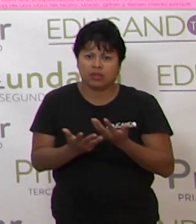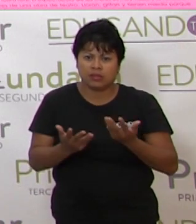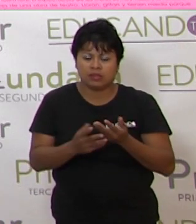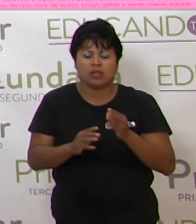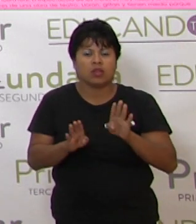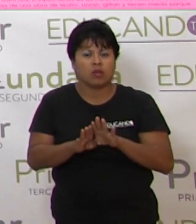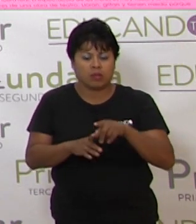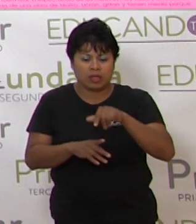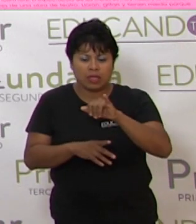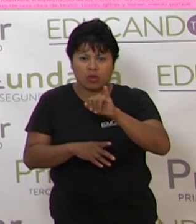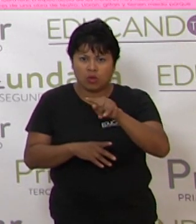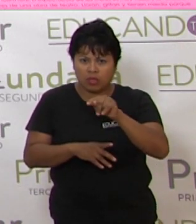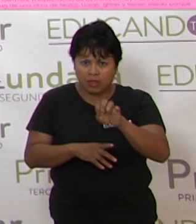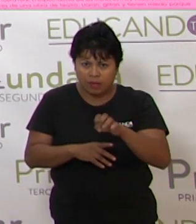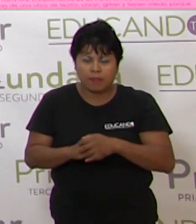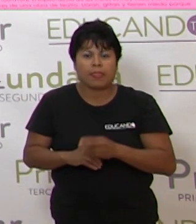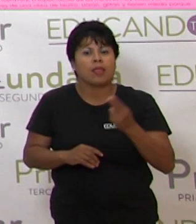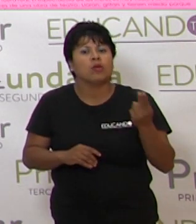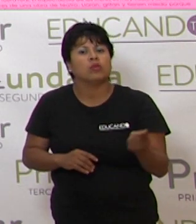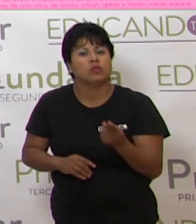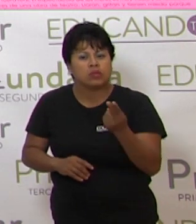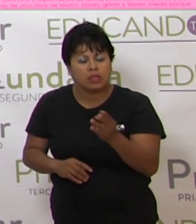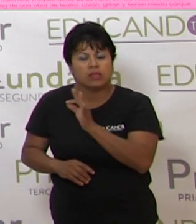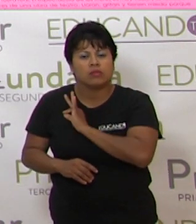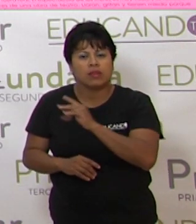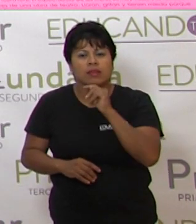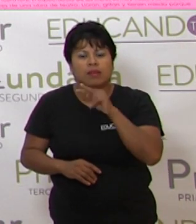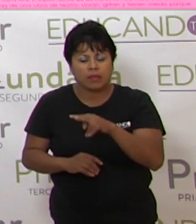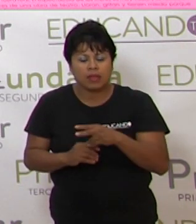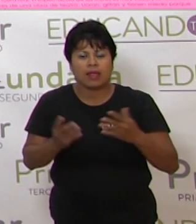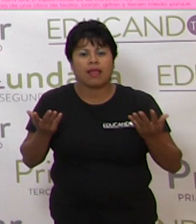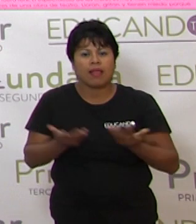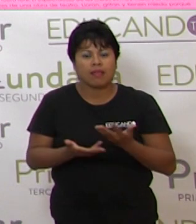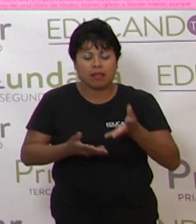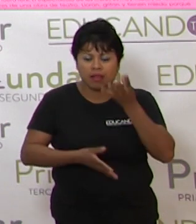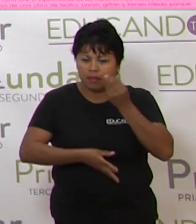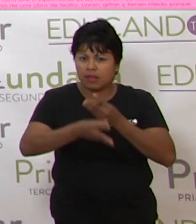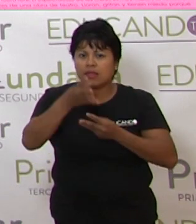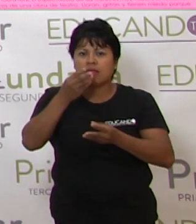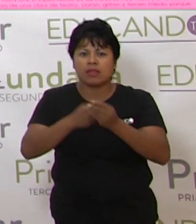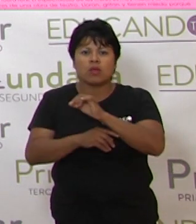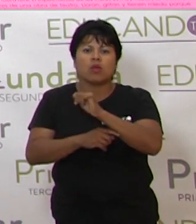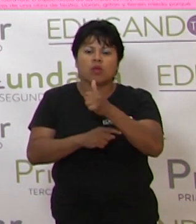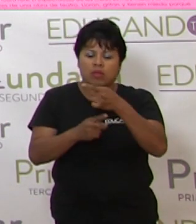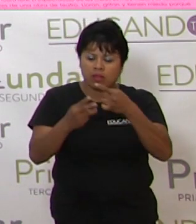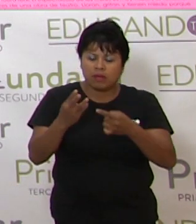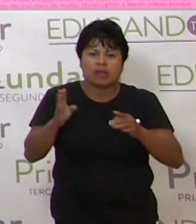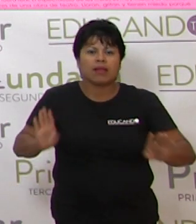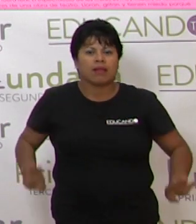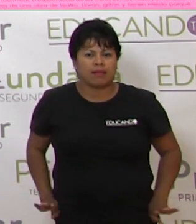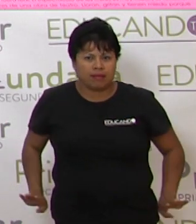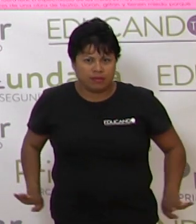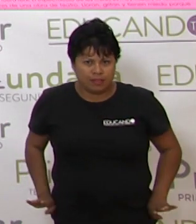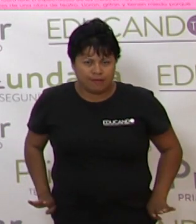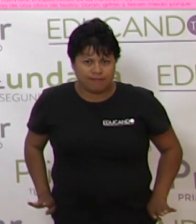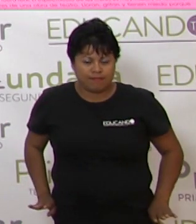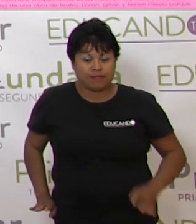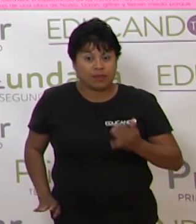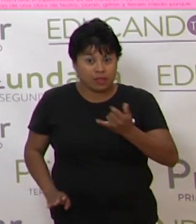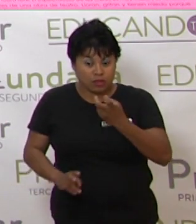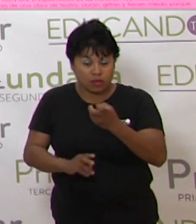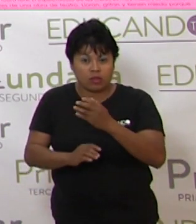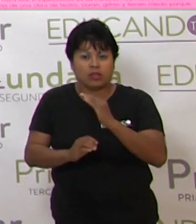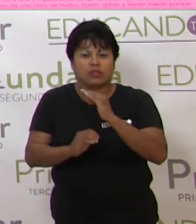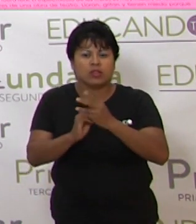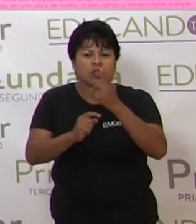Don Quijote, ustedes también hayan aprendido otras características. Y con esos